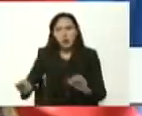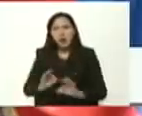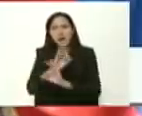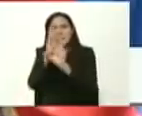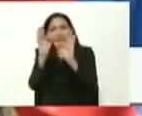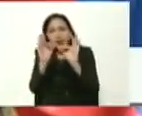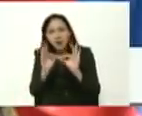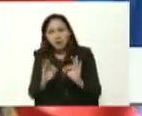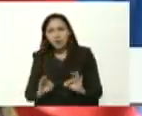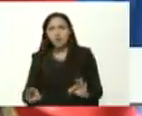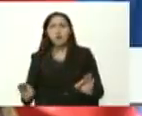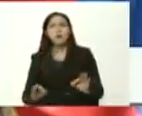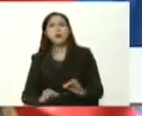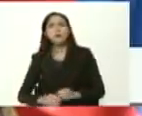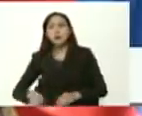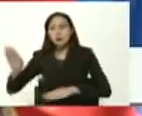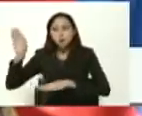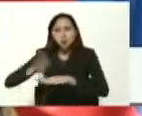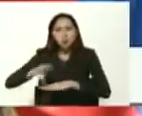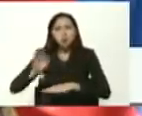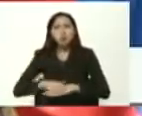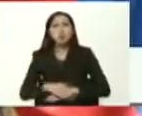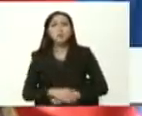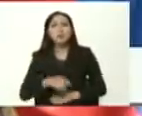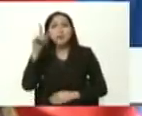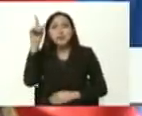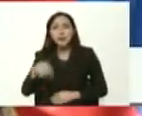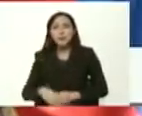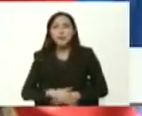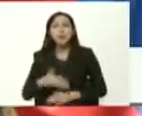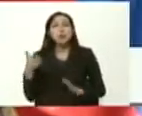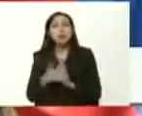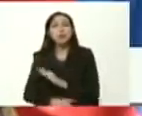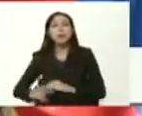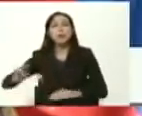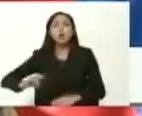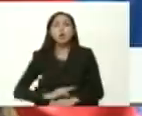procedimientos licitatorios, peculado de uso,